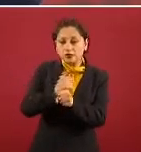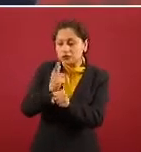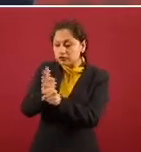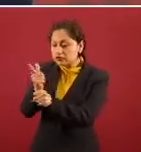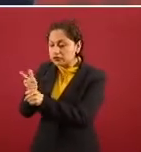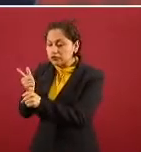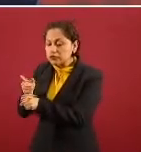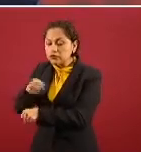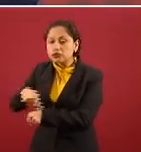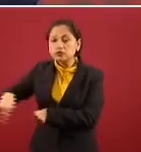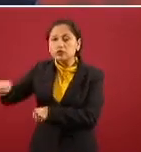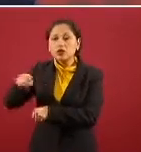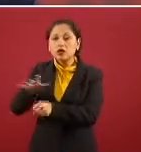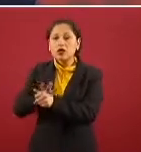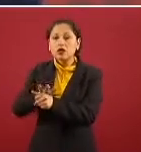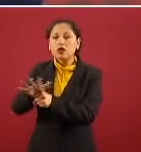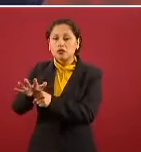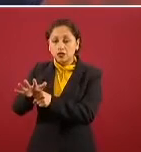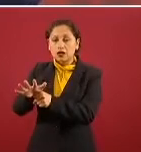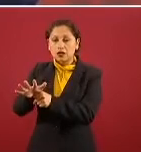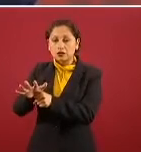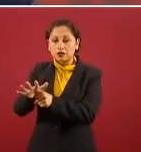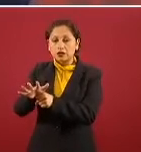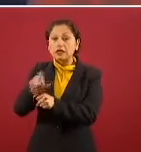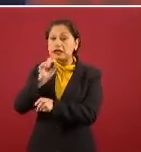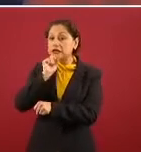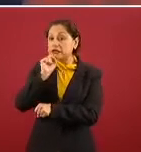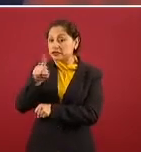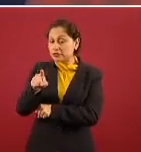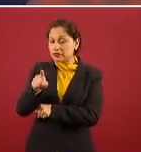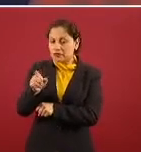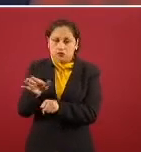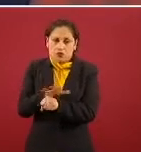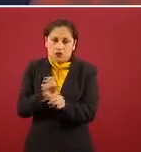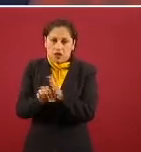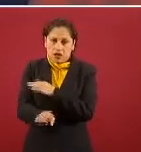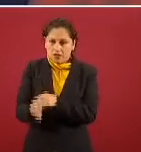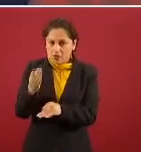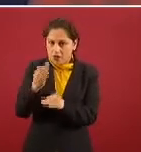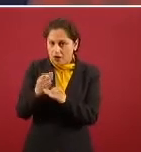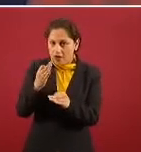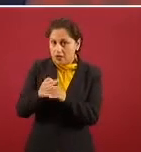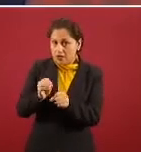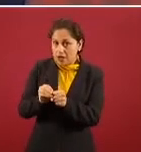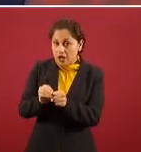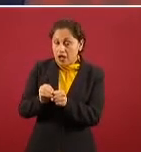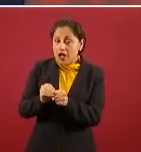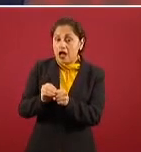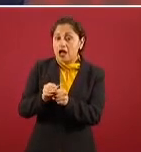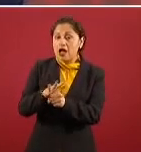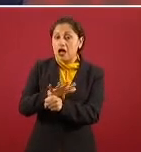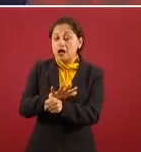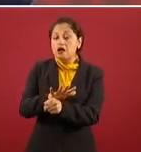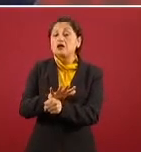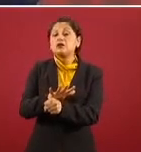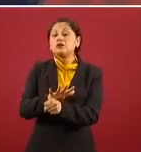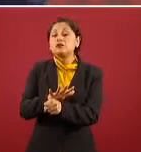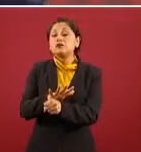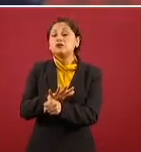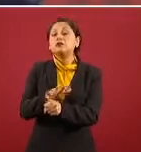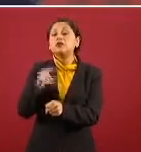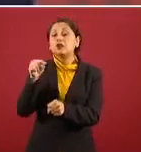y en función de las prioridades. Ahora, por lo del coronavirus, estamos